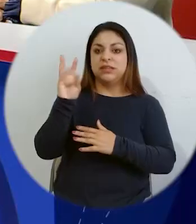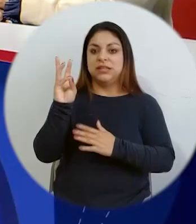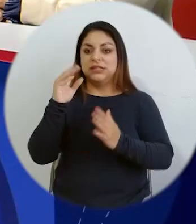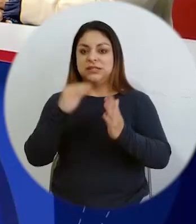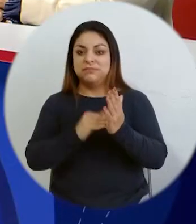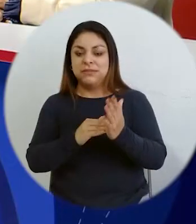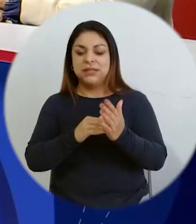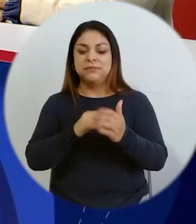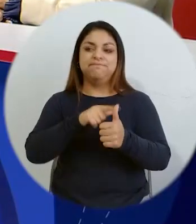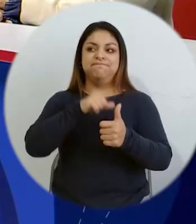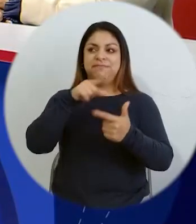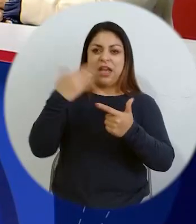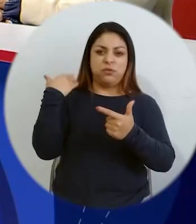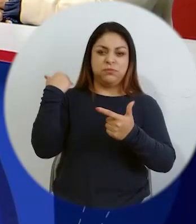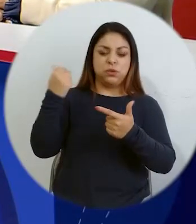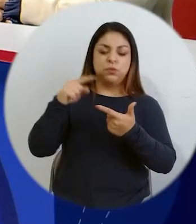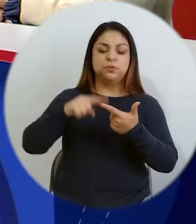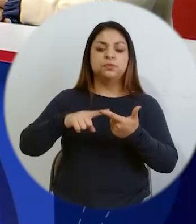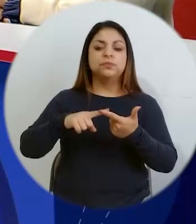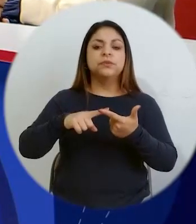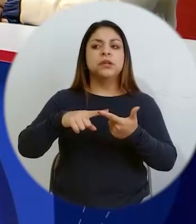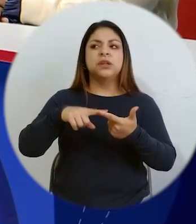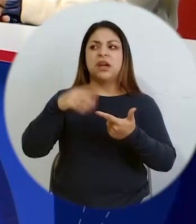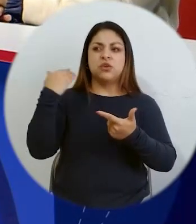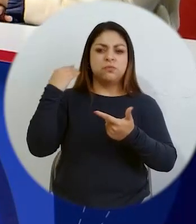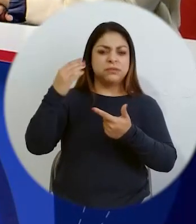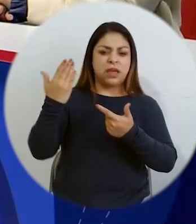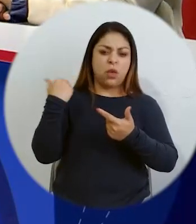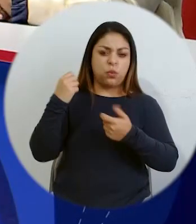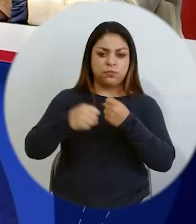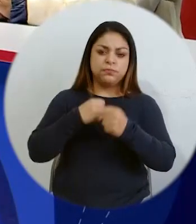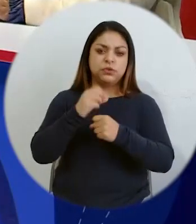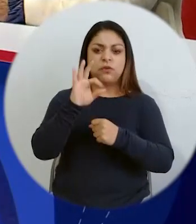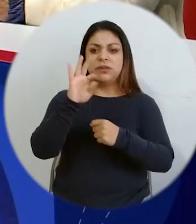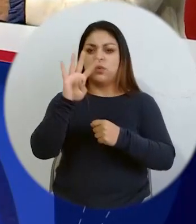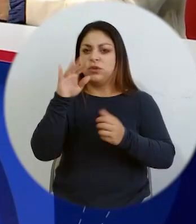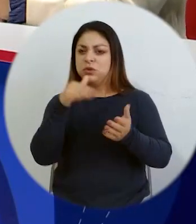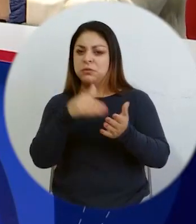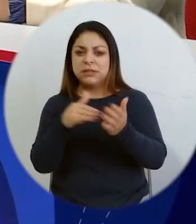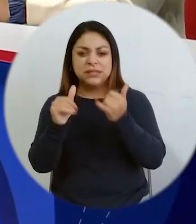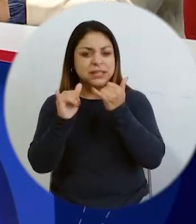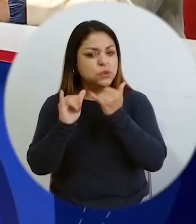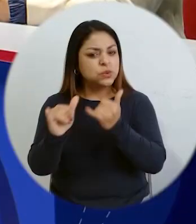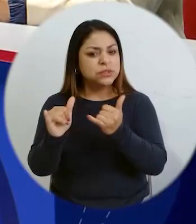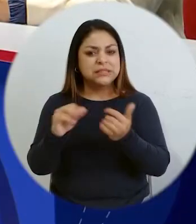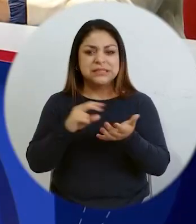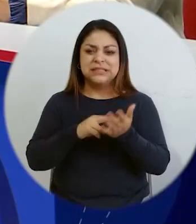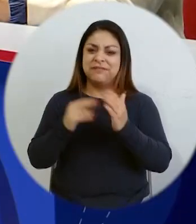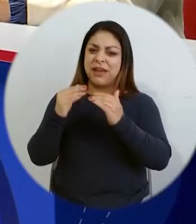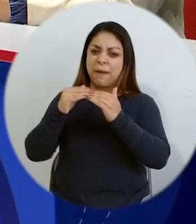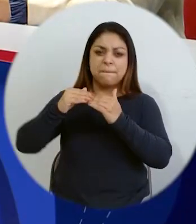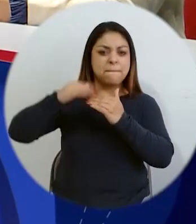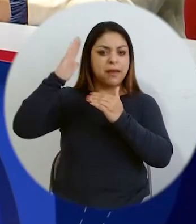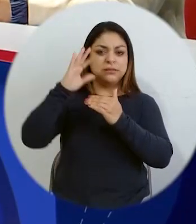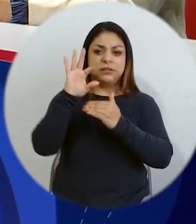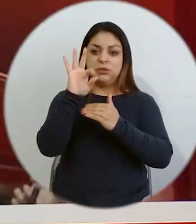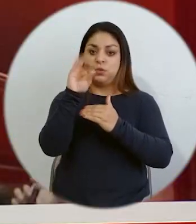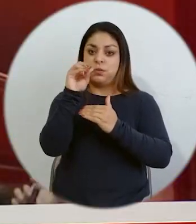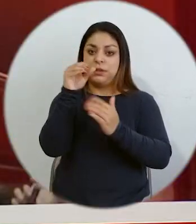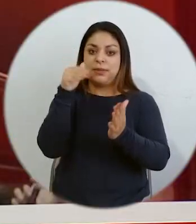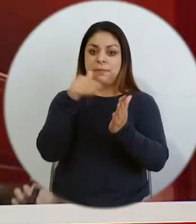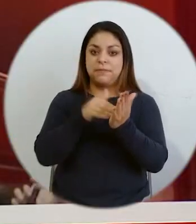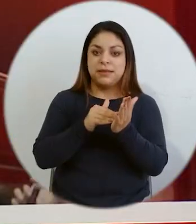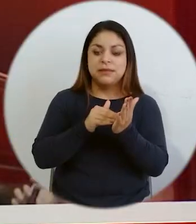anterior anduvo por las 94.000 denuncias. Es decir, estamos superando las 90.000, pero además estamos